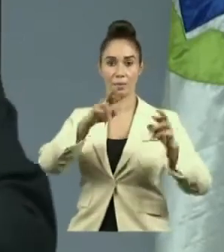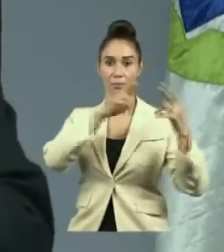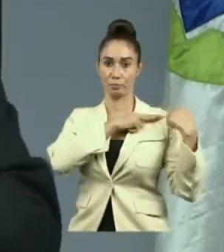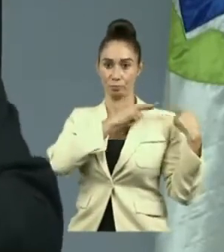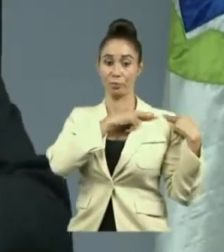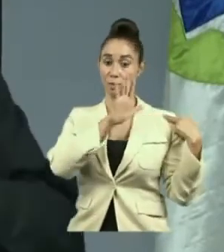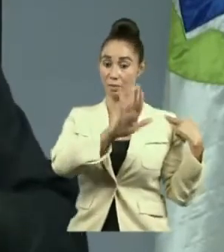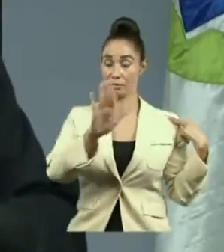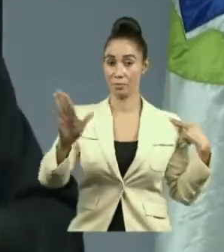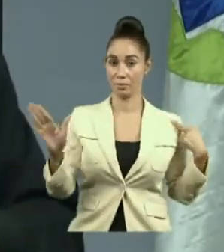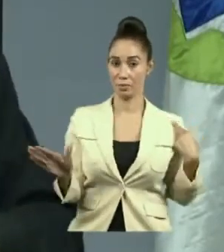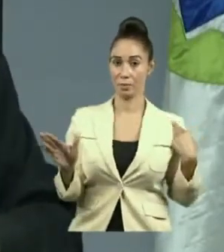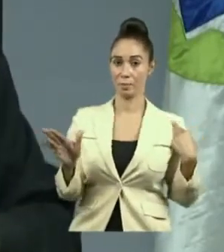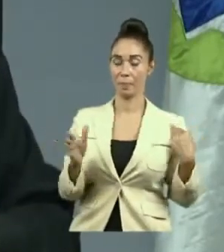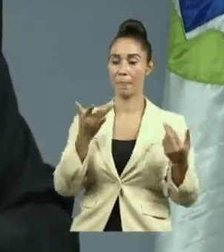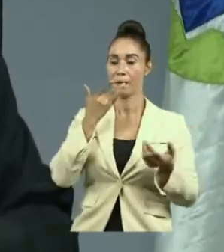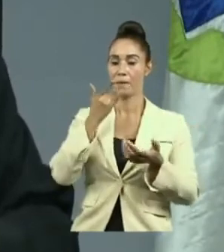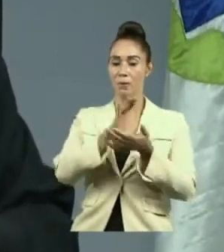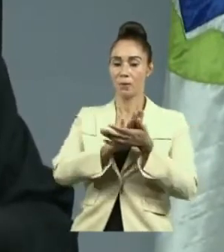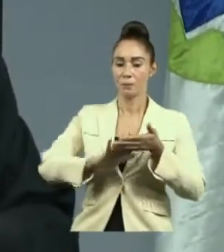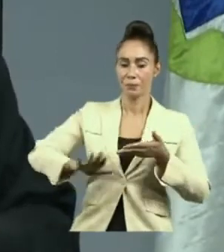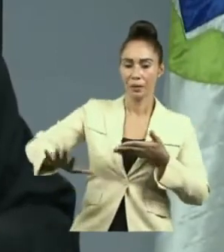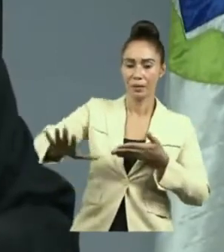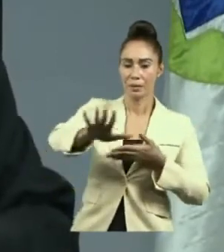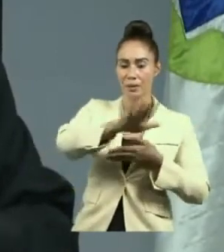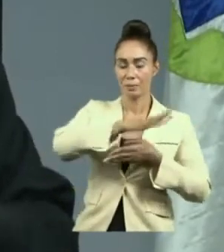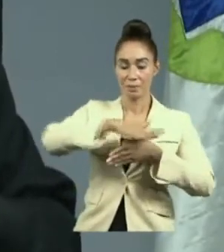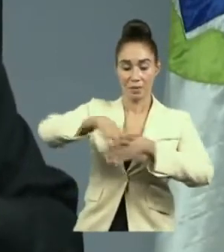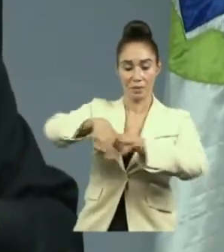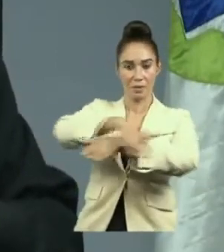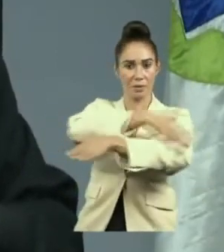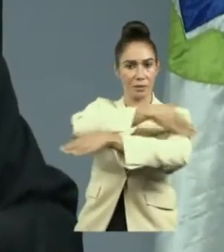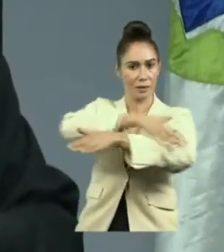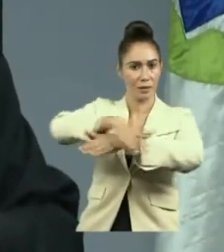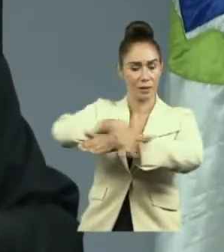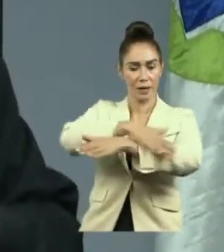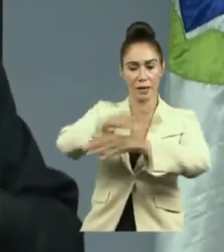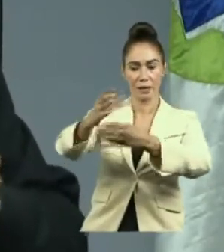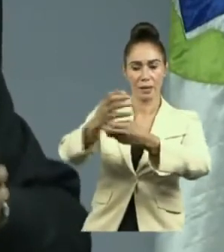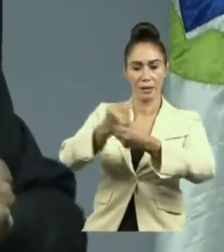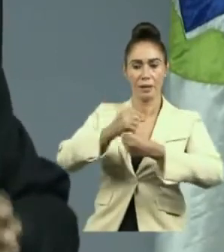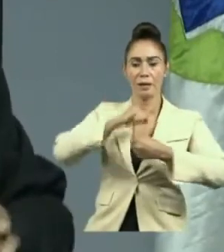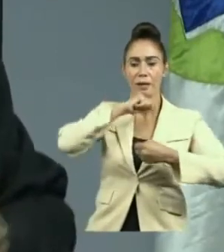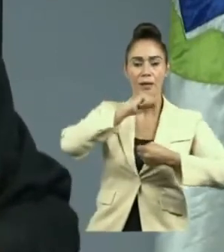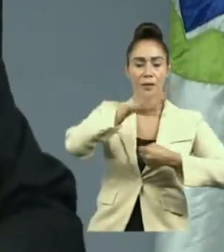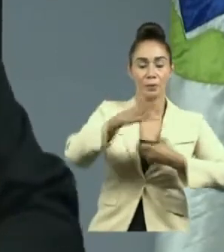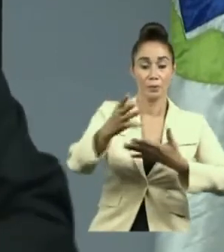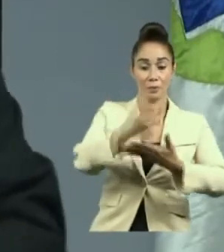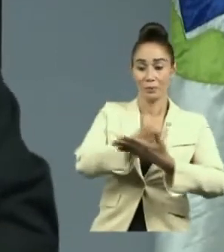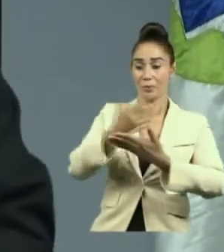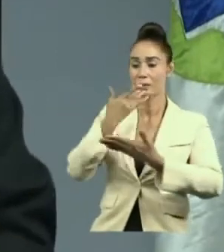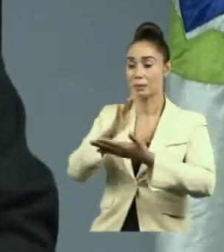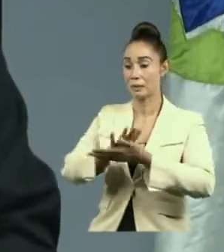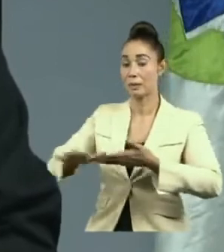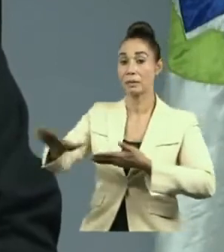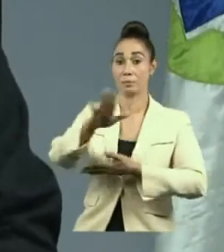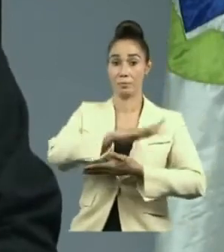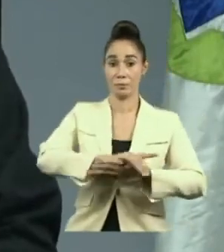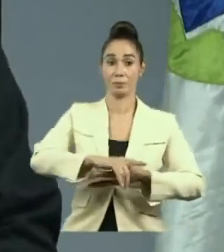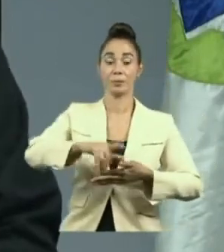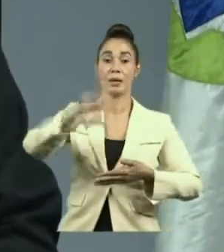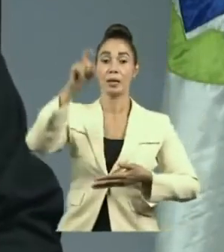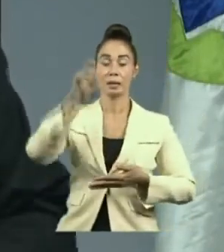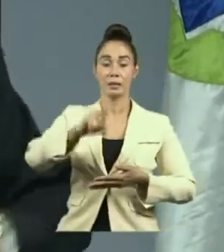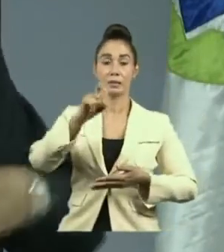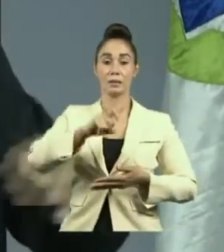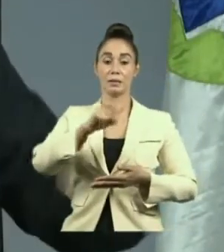ese saneamiento de calles recogida de basuras etcétera tiene que realizarlo